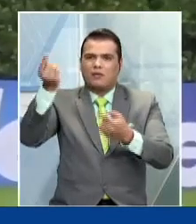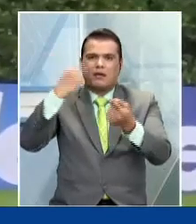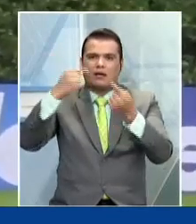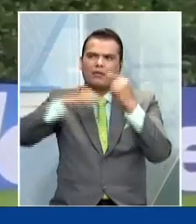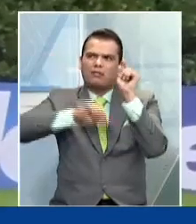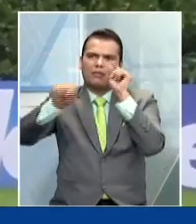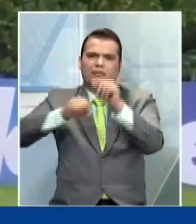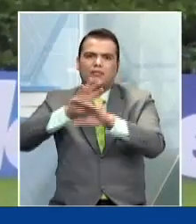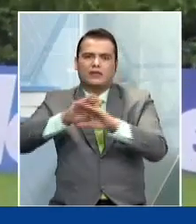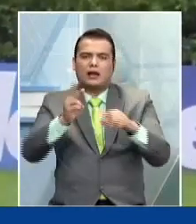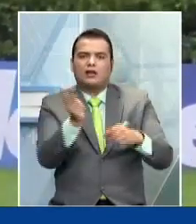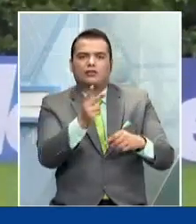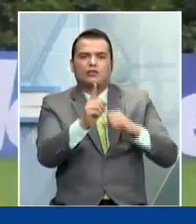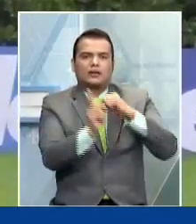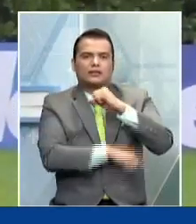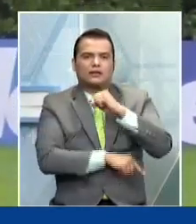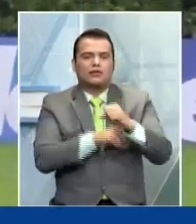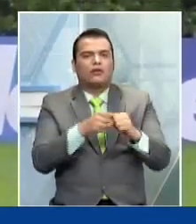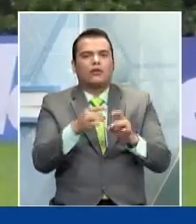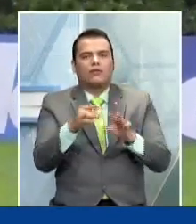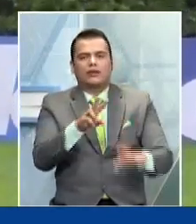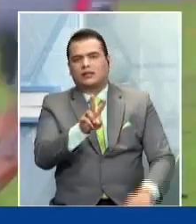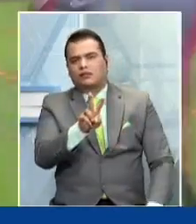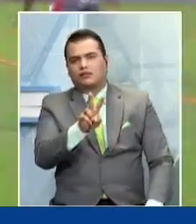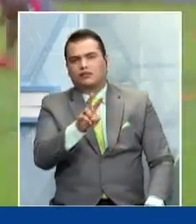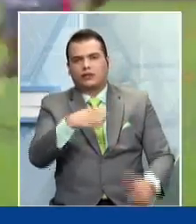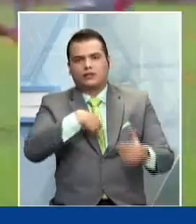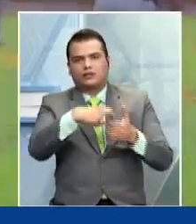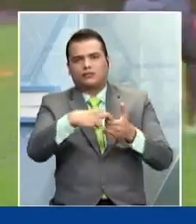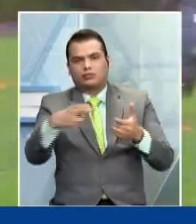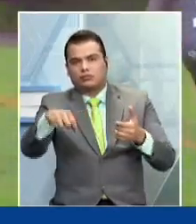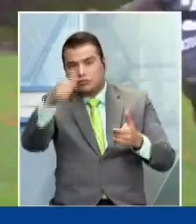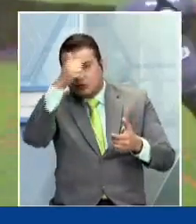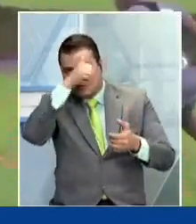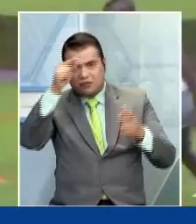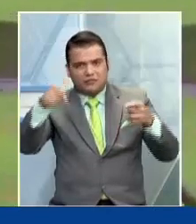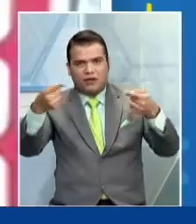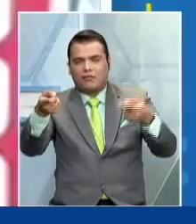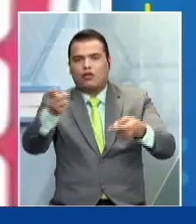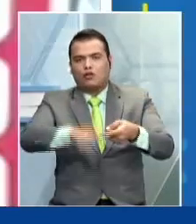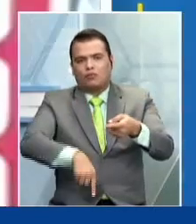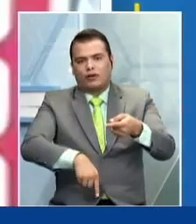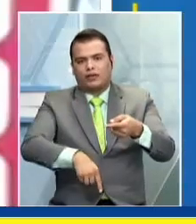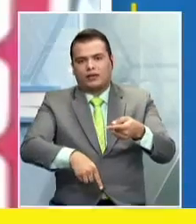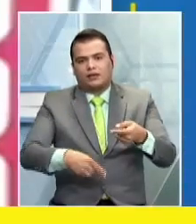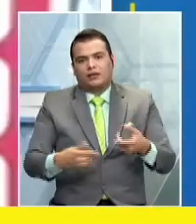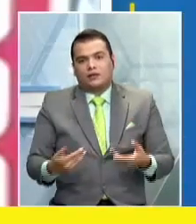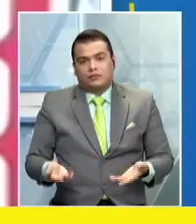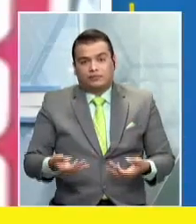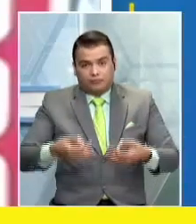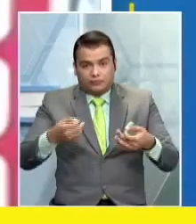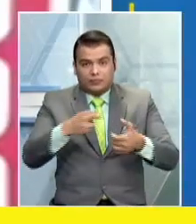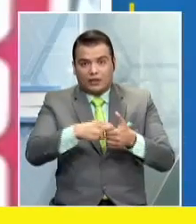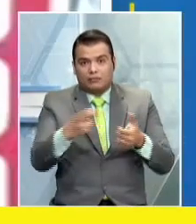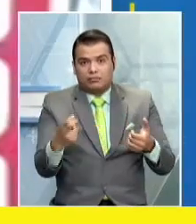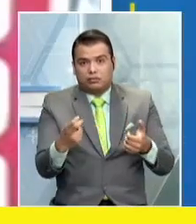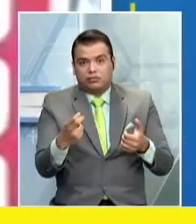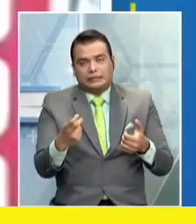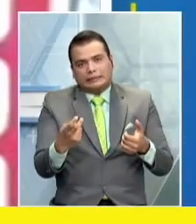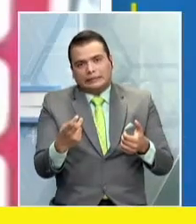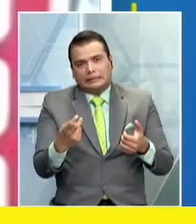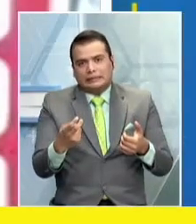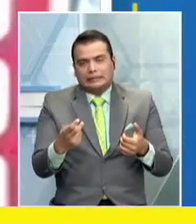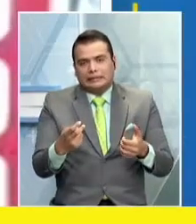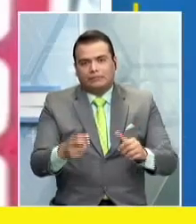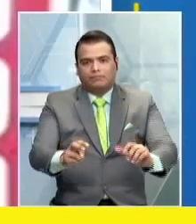que los deja por fuera de la nómina del técnico Escarlata para enfrentar el domingo a Río Negro. Son jugadores importantes los que nos van a faltar.